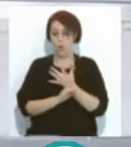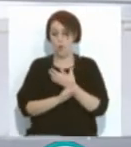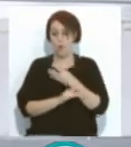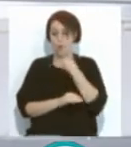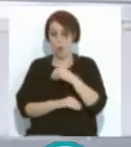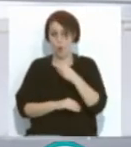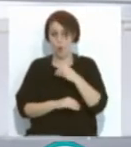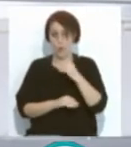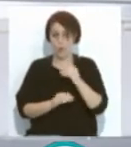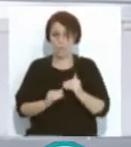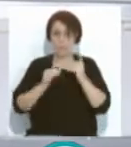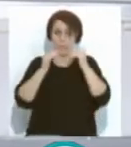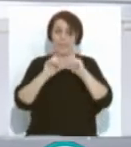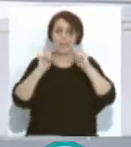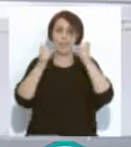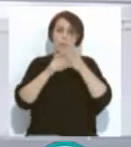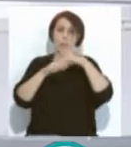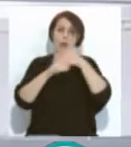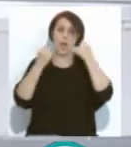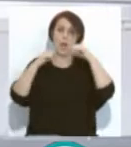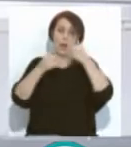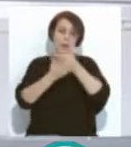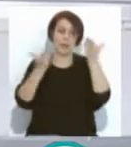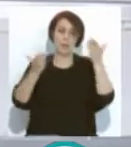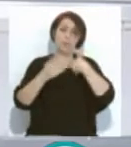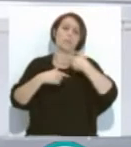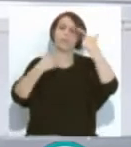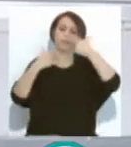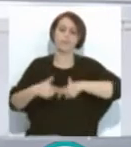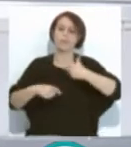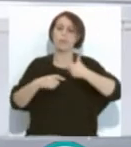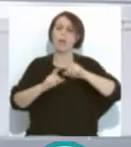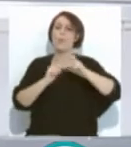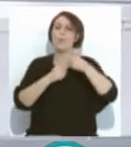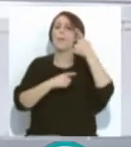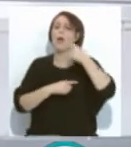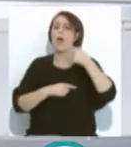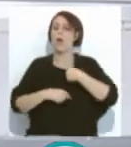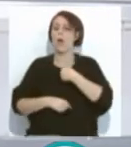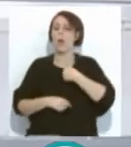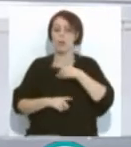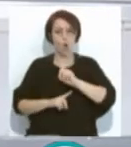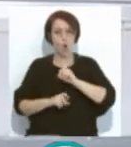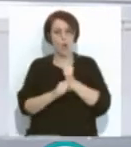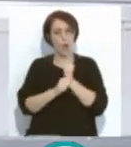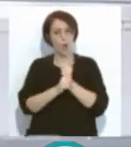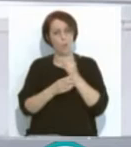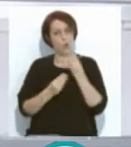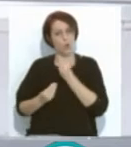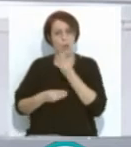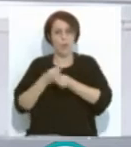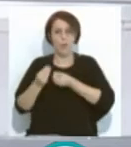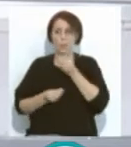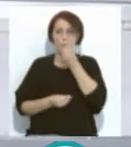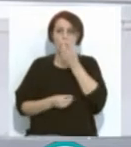equipo para estar entrenando con el resto, ya se considera como jugador del primer equipo. No, hay que trabajar mucho, y aparte te hace mucho bien